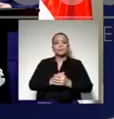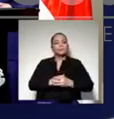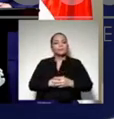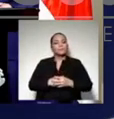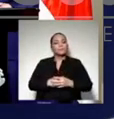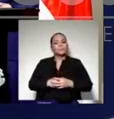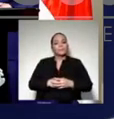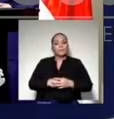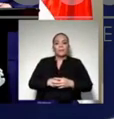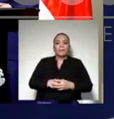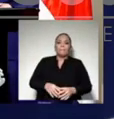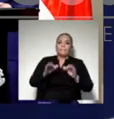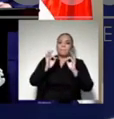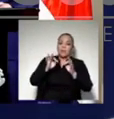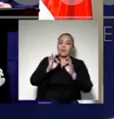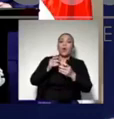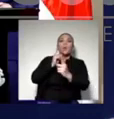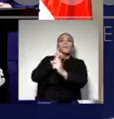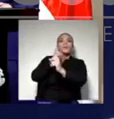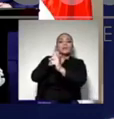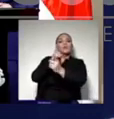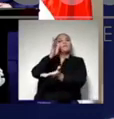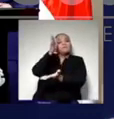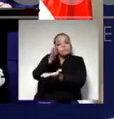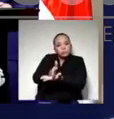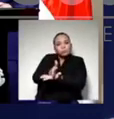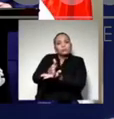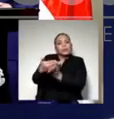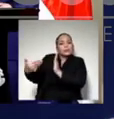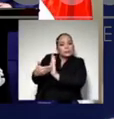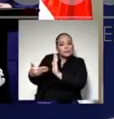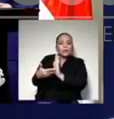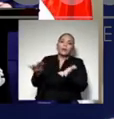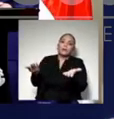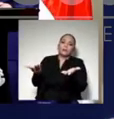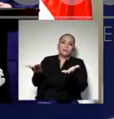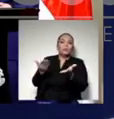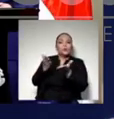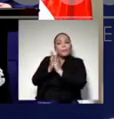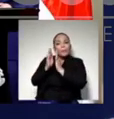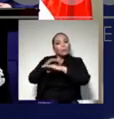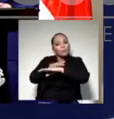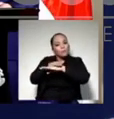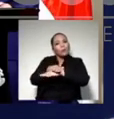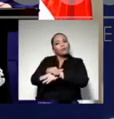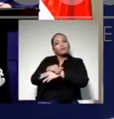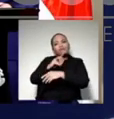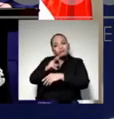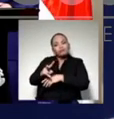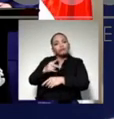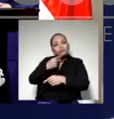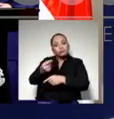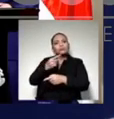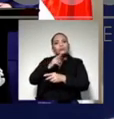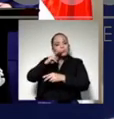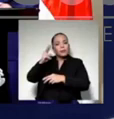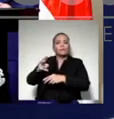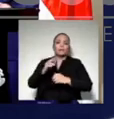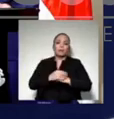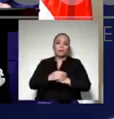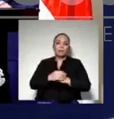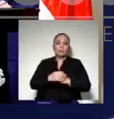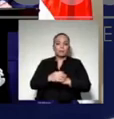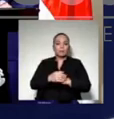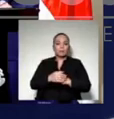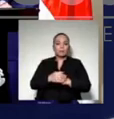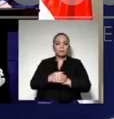era frenar tanto ataque, que por favor se transmitiera la verdad, porque hasta en una ocasión, una de las noticias, hasta con las